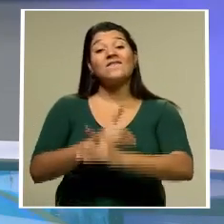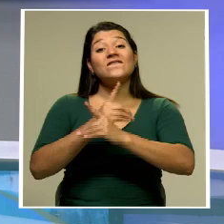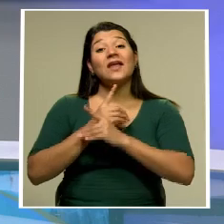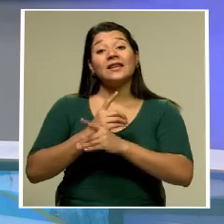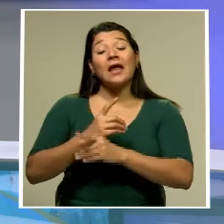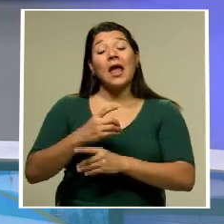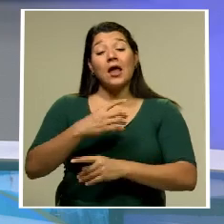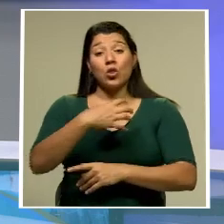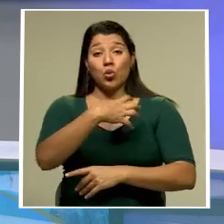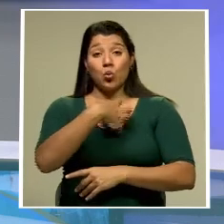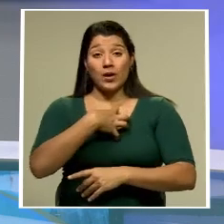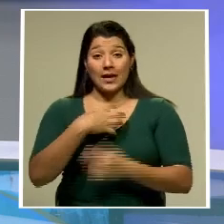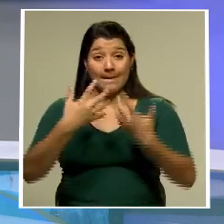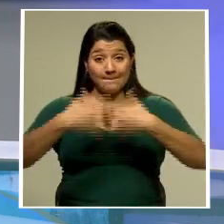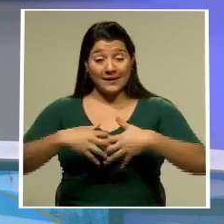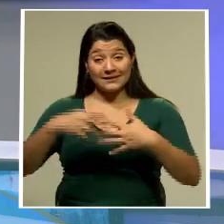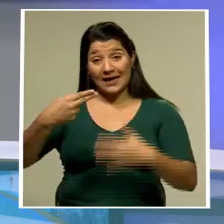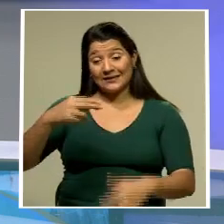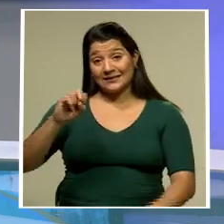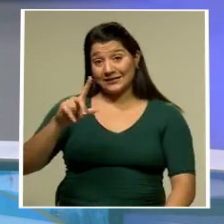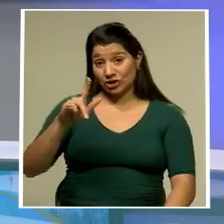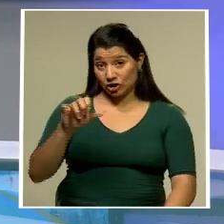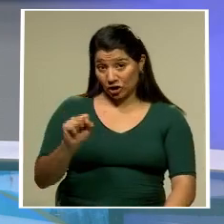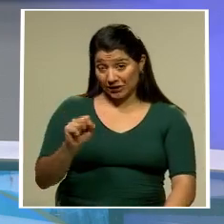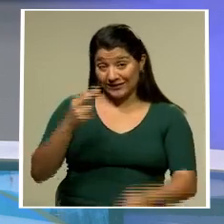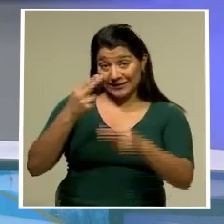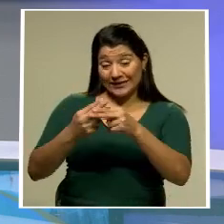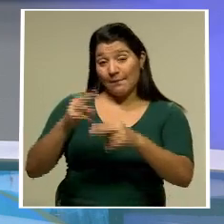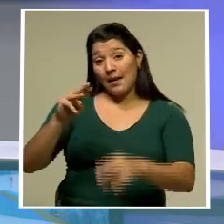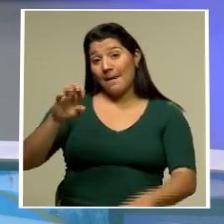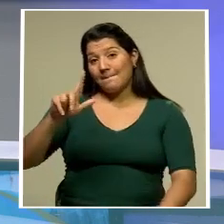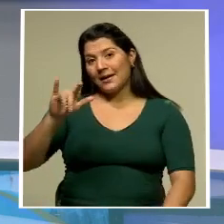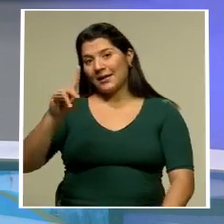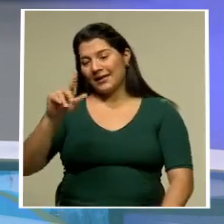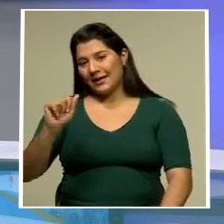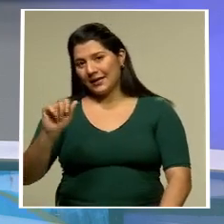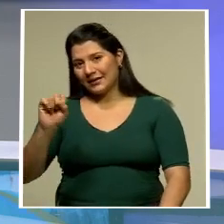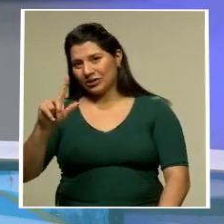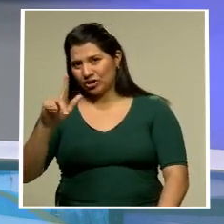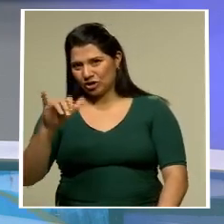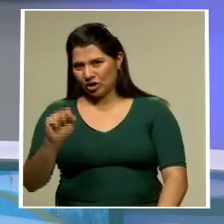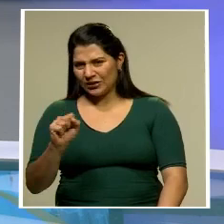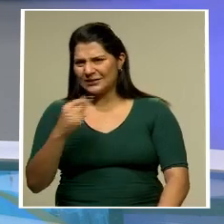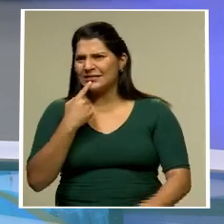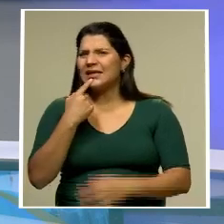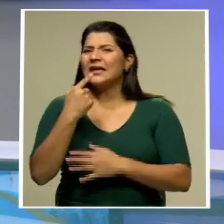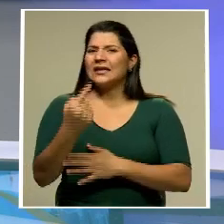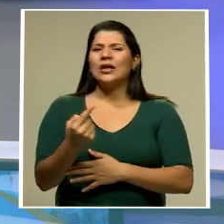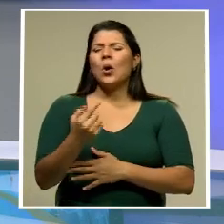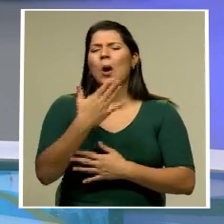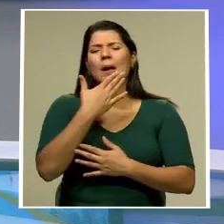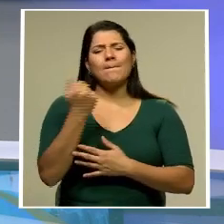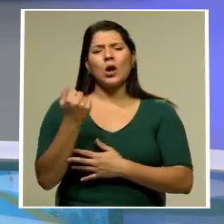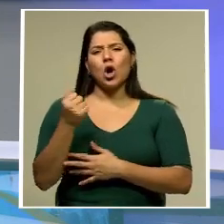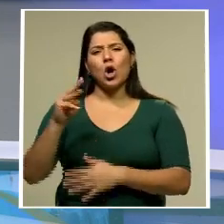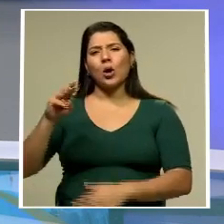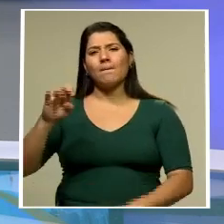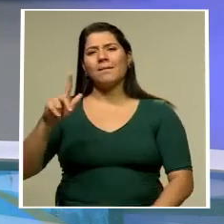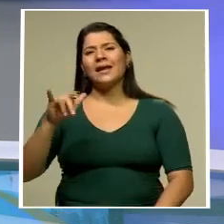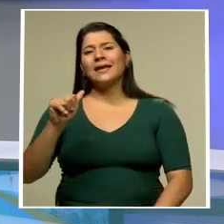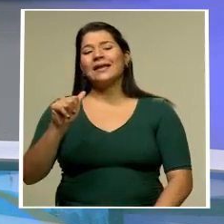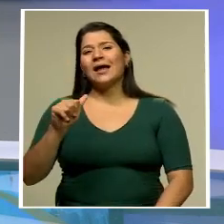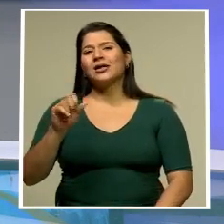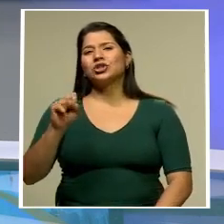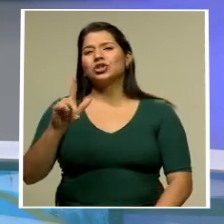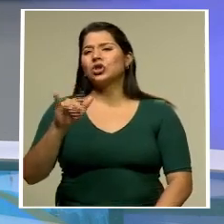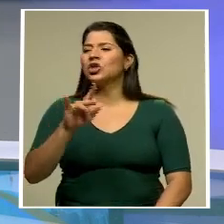la empresa H. Solís, optó porque la investigada no asistiera personalmente y que participara de forma